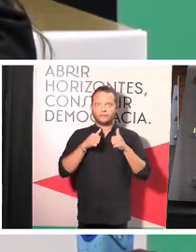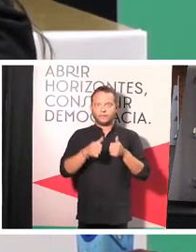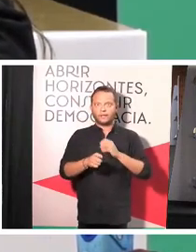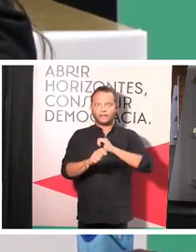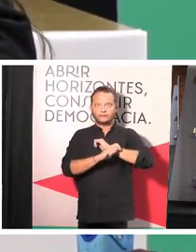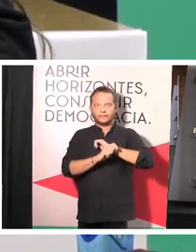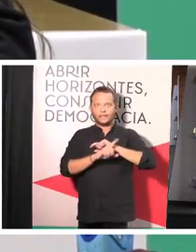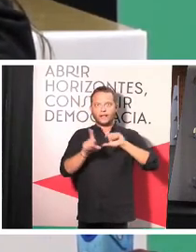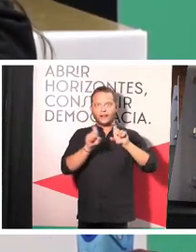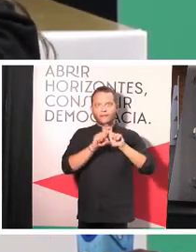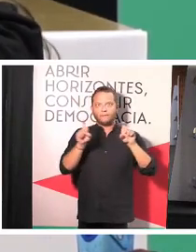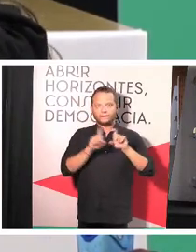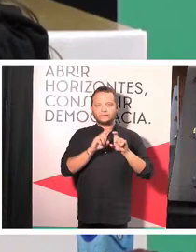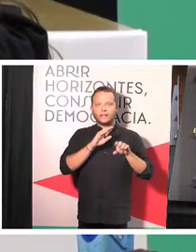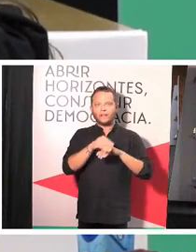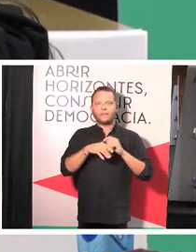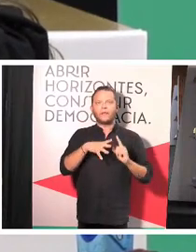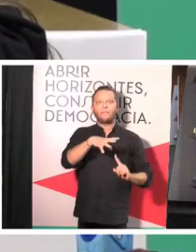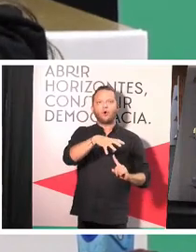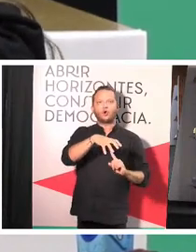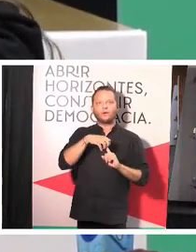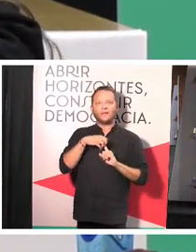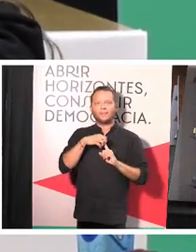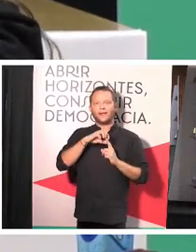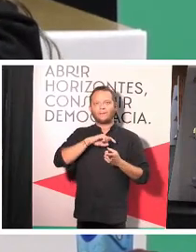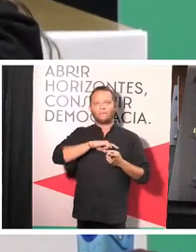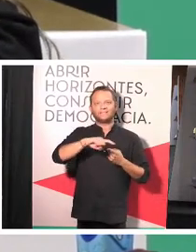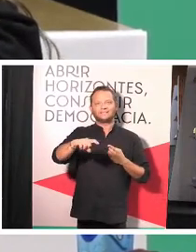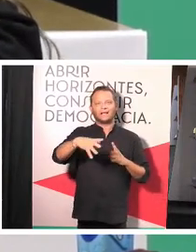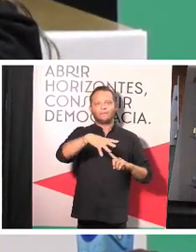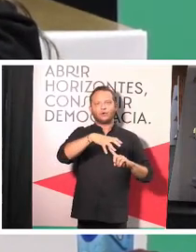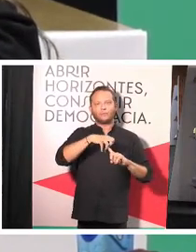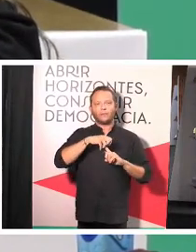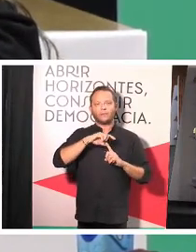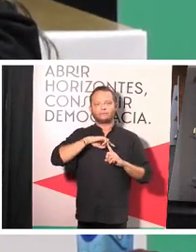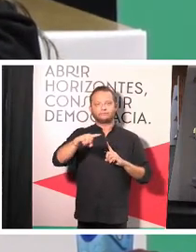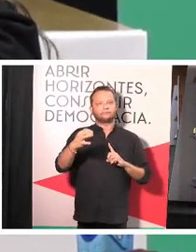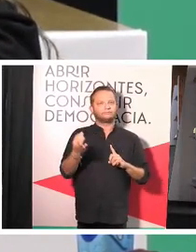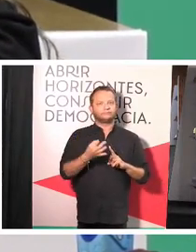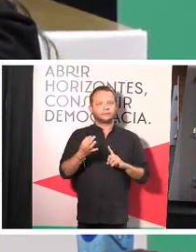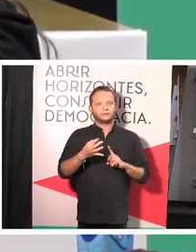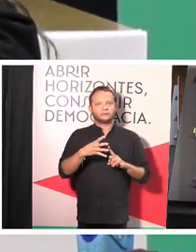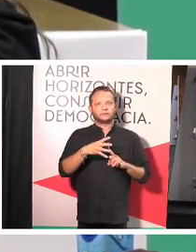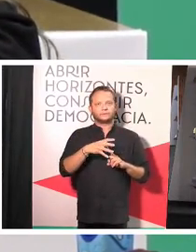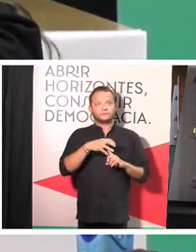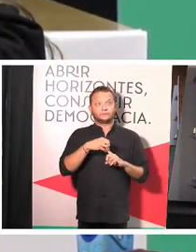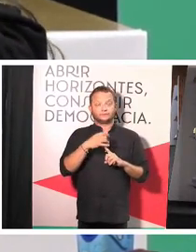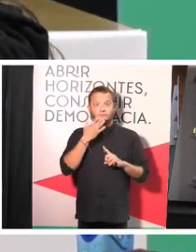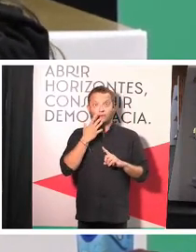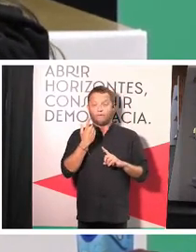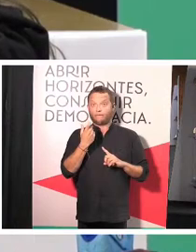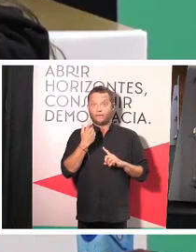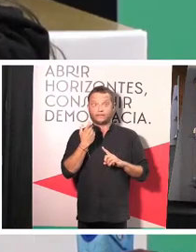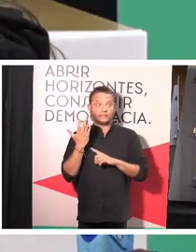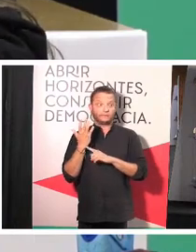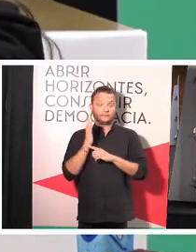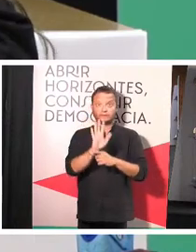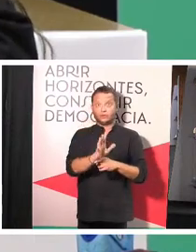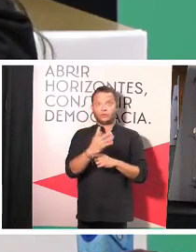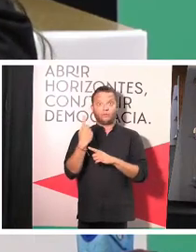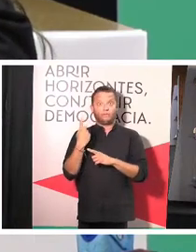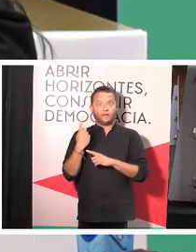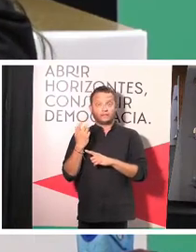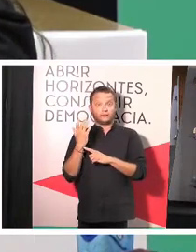estrategia de las empresas de monopolizar un mensaje, ¿no? El mensaje, bueno, ante la falta de representación